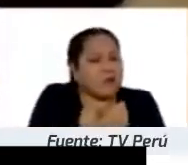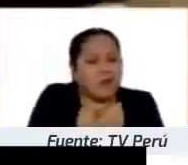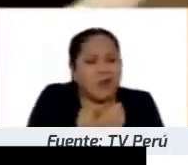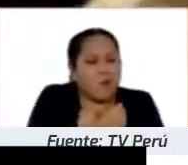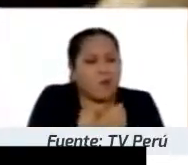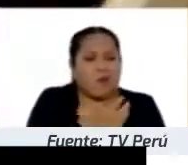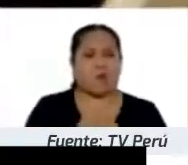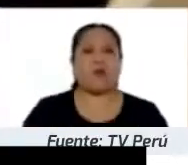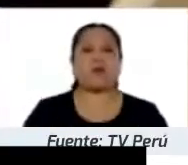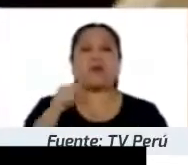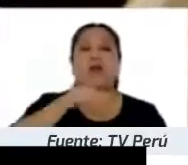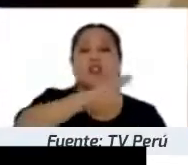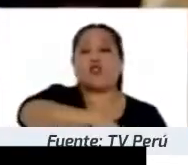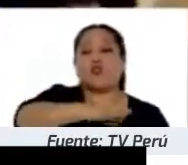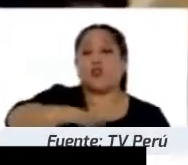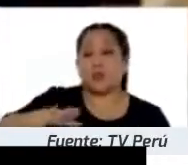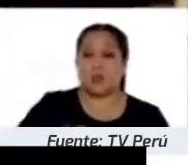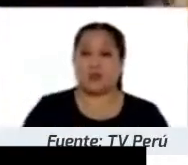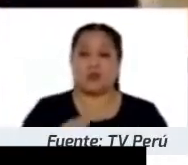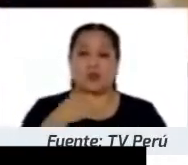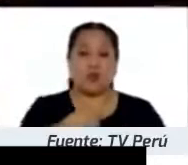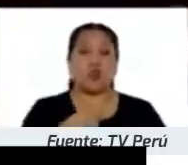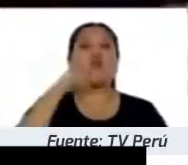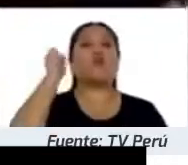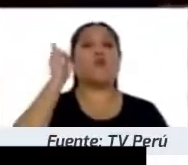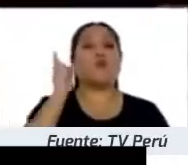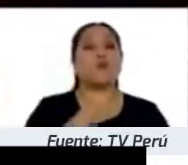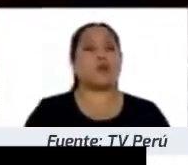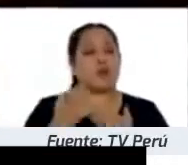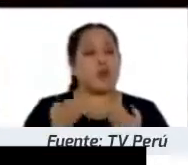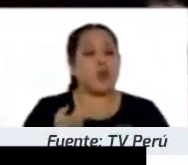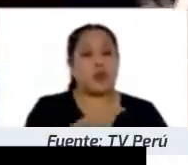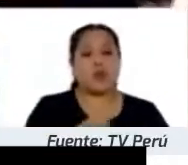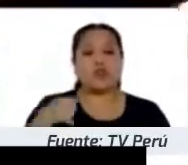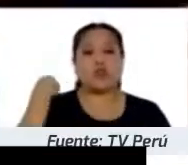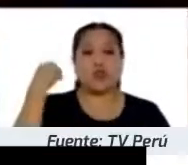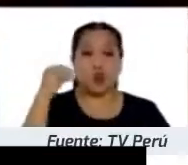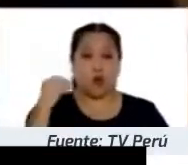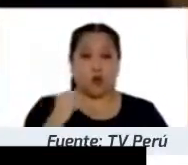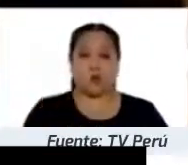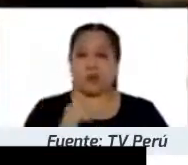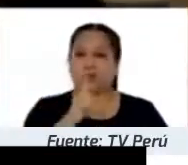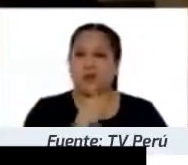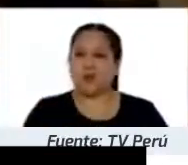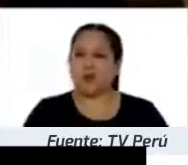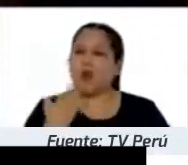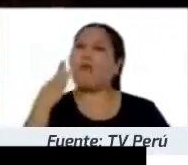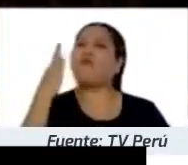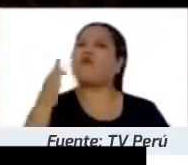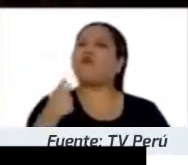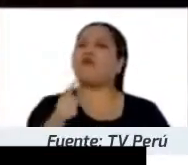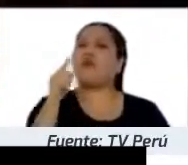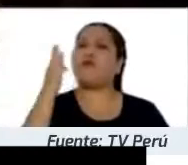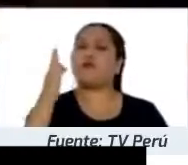amo, es a nuestros niños. Soy maestro y quiero que esos jóvenes no tengan más adelante